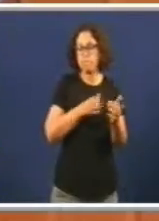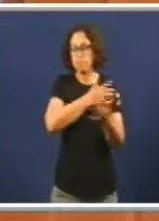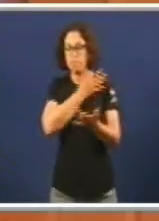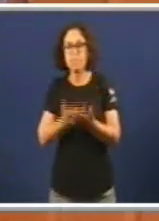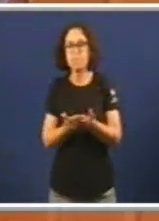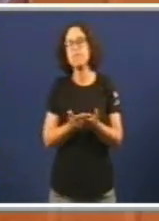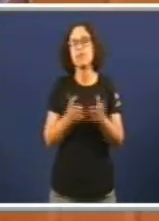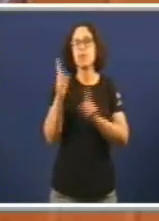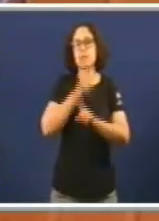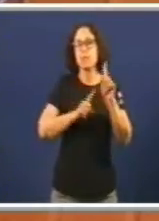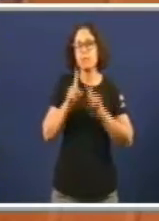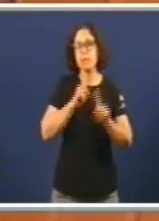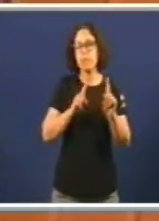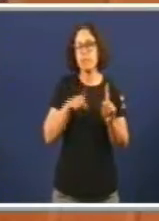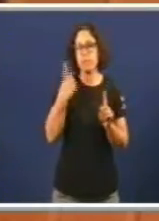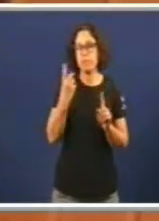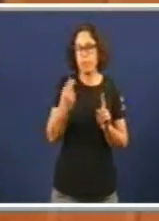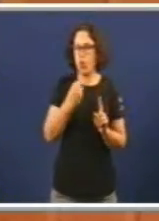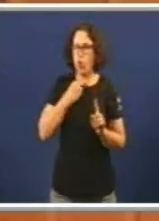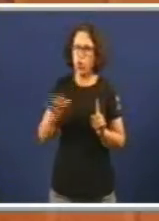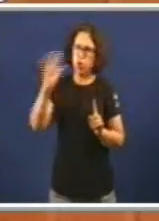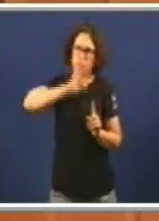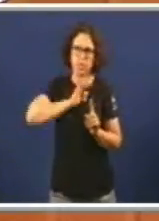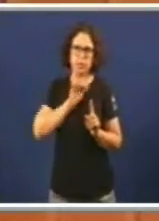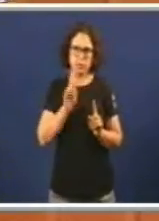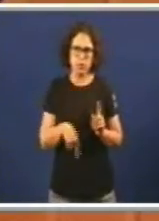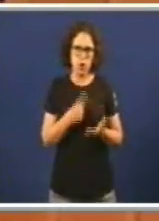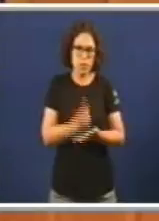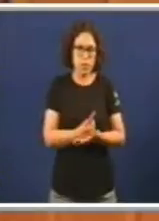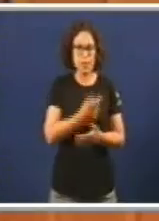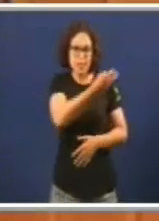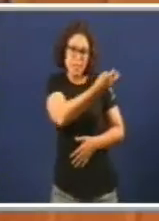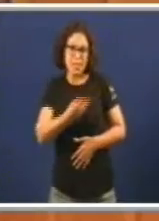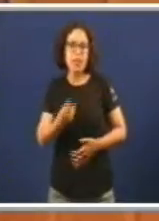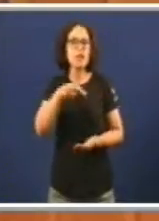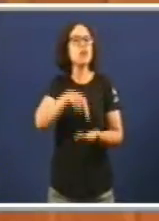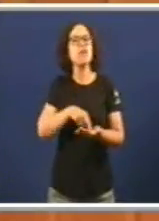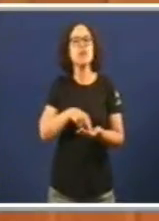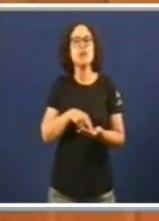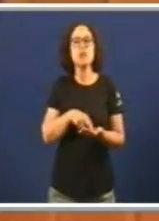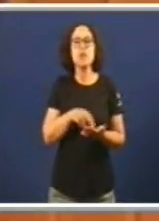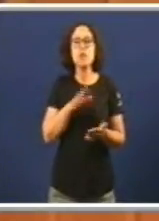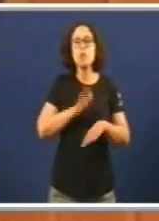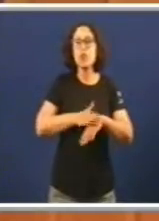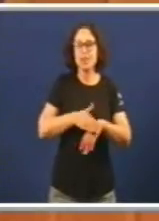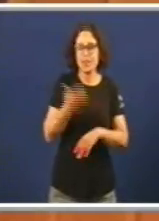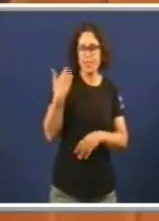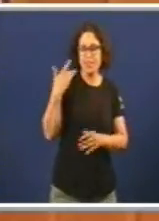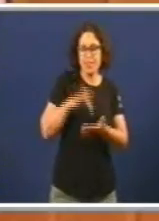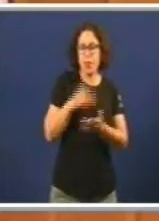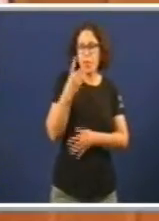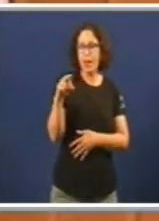intervención tamén o mencionarei, é unha das razóns pola que está vostede hoxe aquí, e é que o pasado 20 de xuño, vostede facía